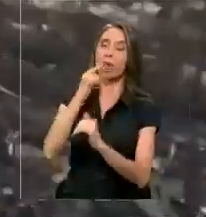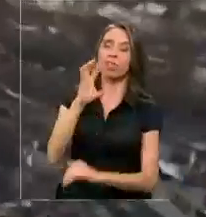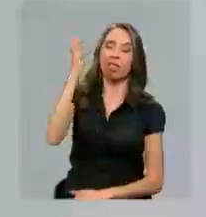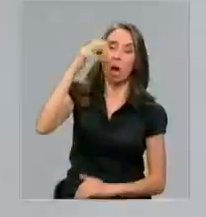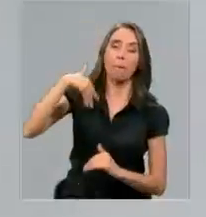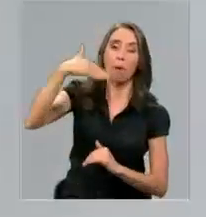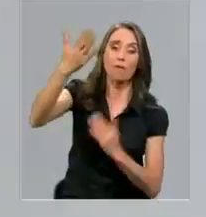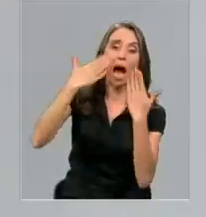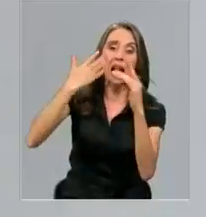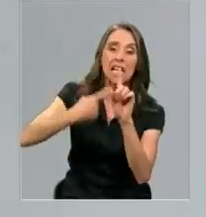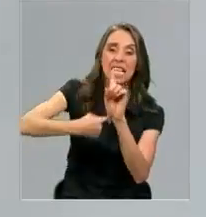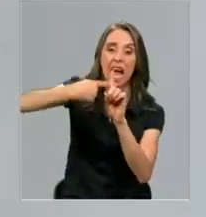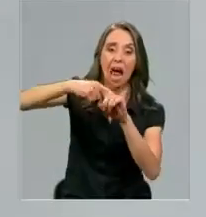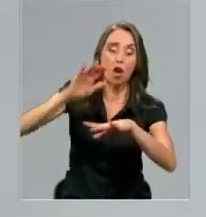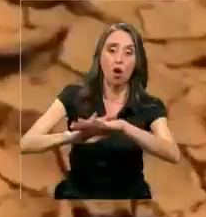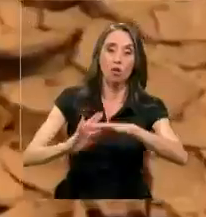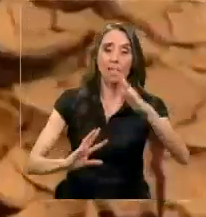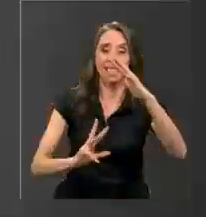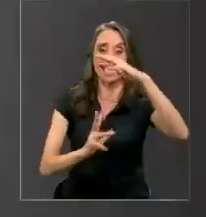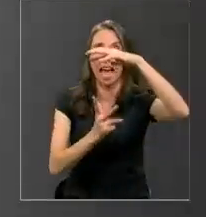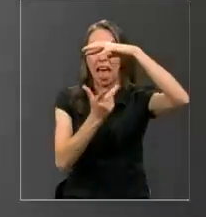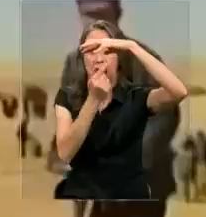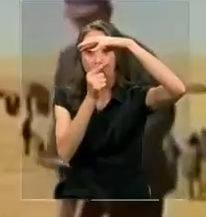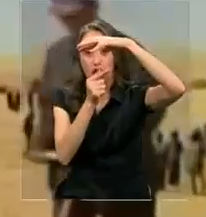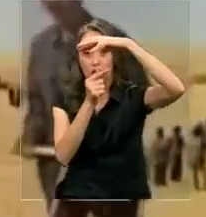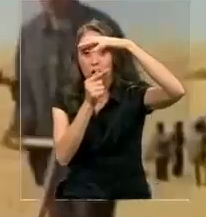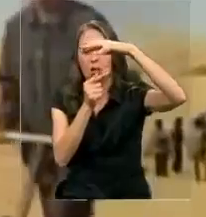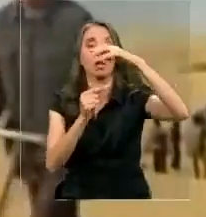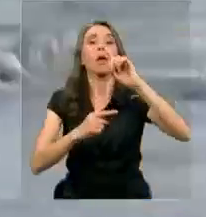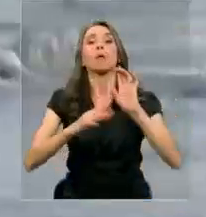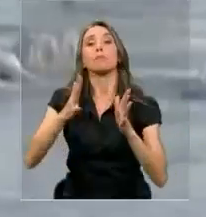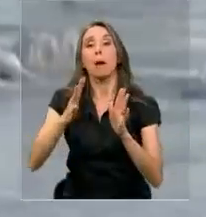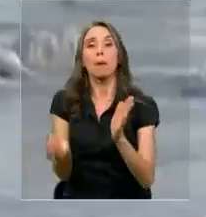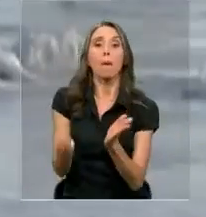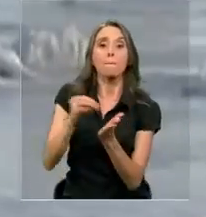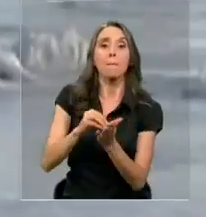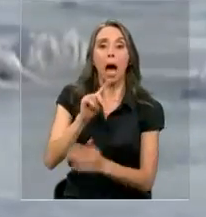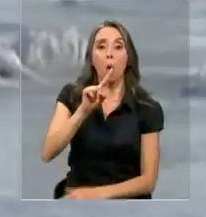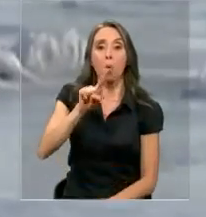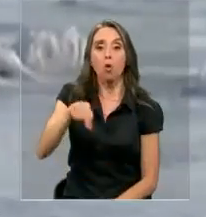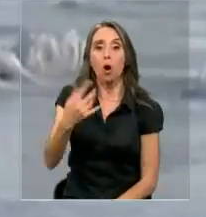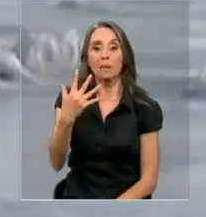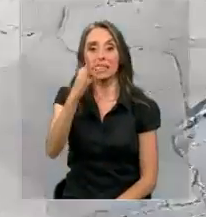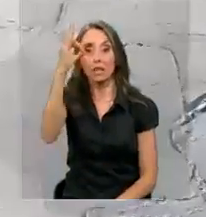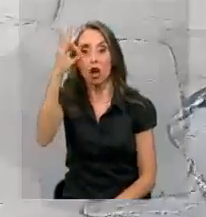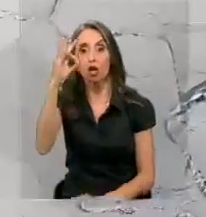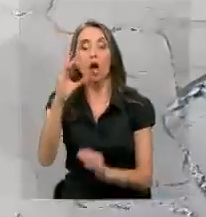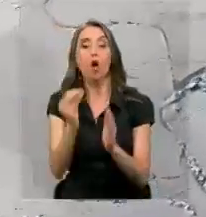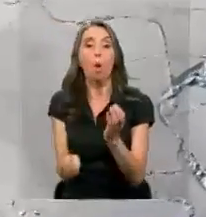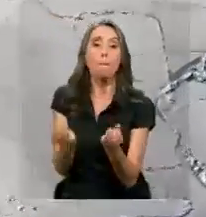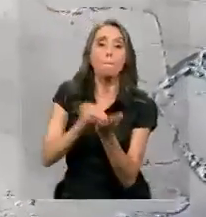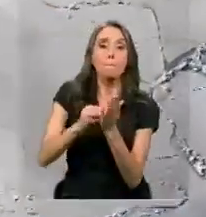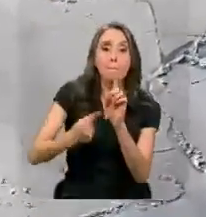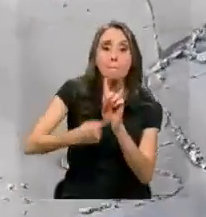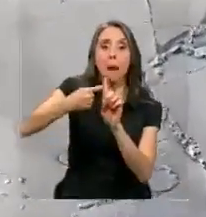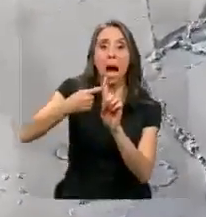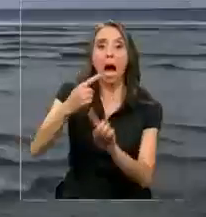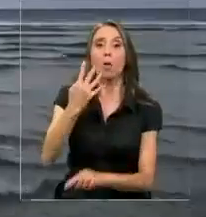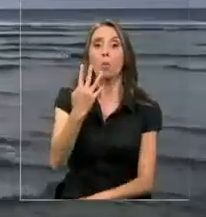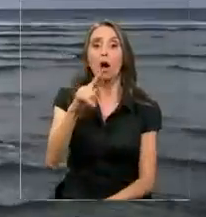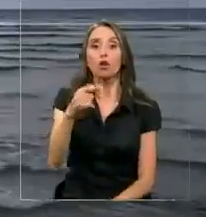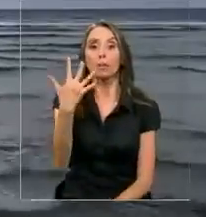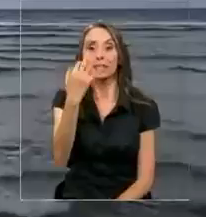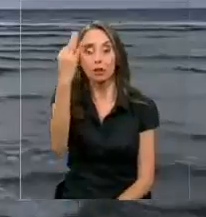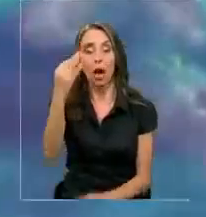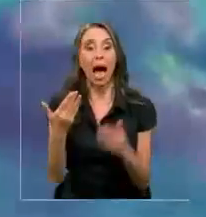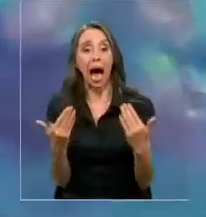décadas indicaban que el planeta tendría un alza que podría variar entre 1,5 grados Celsius y 4,5. Sin